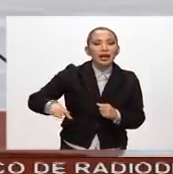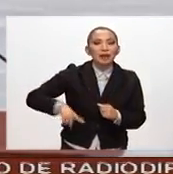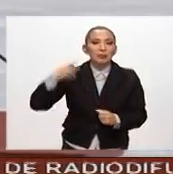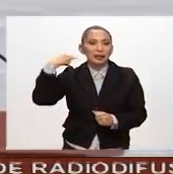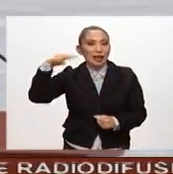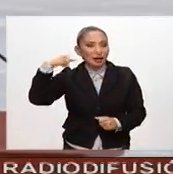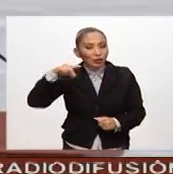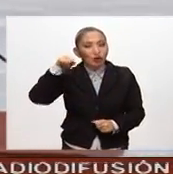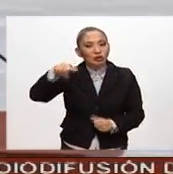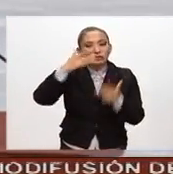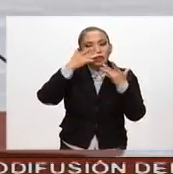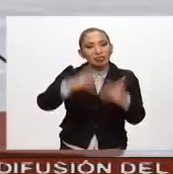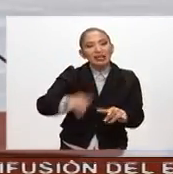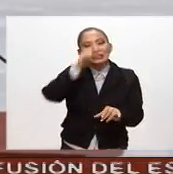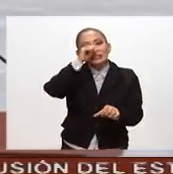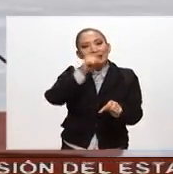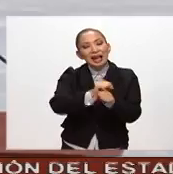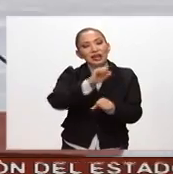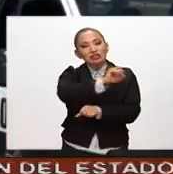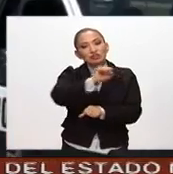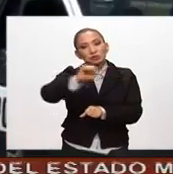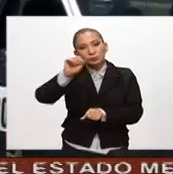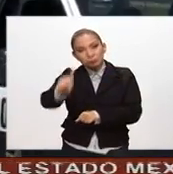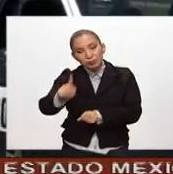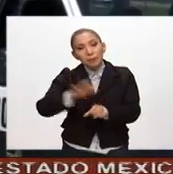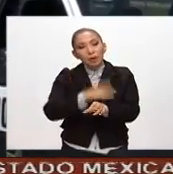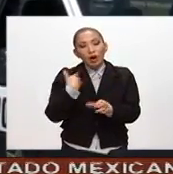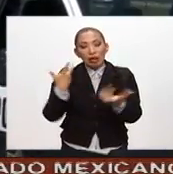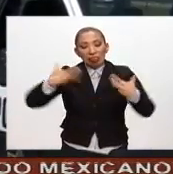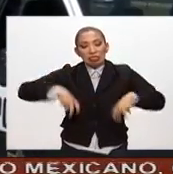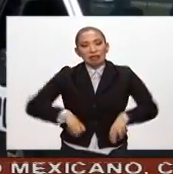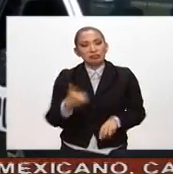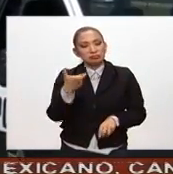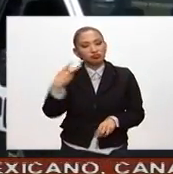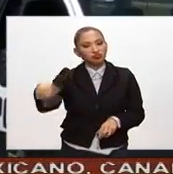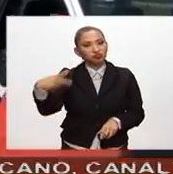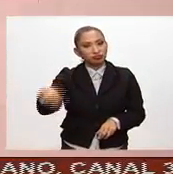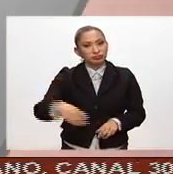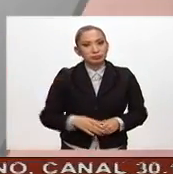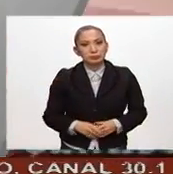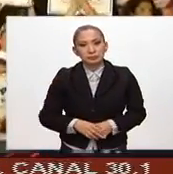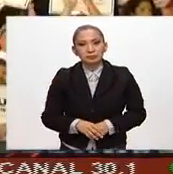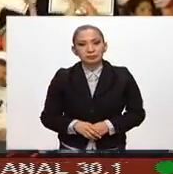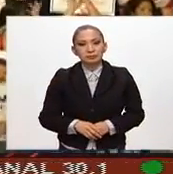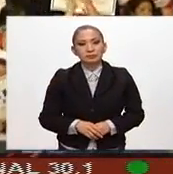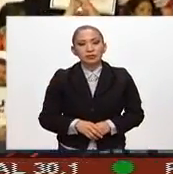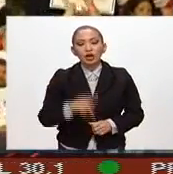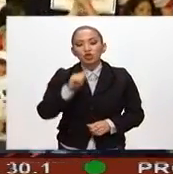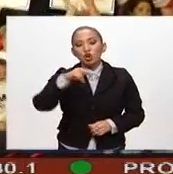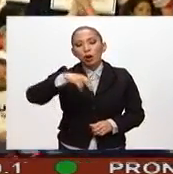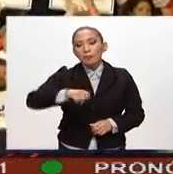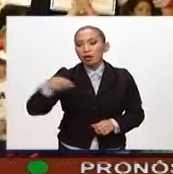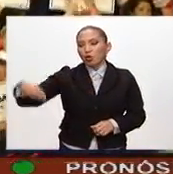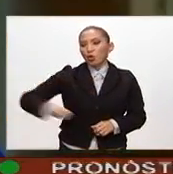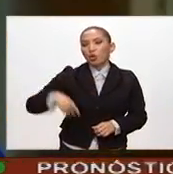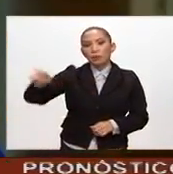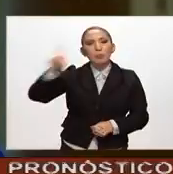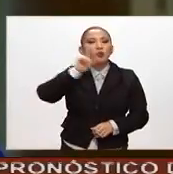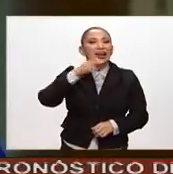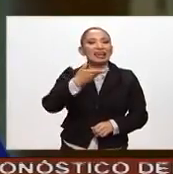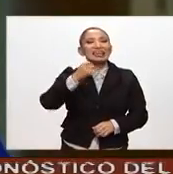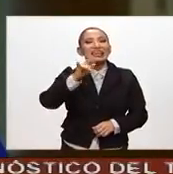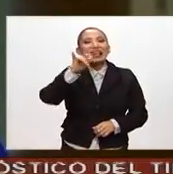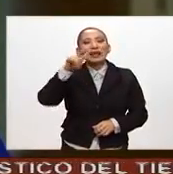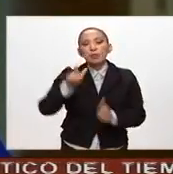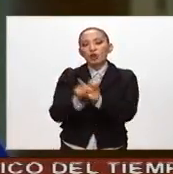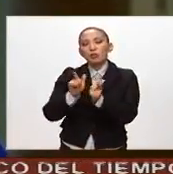de Veracruz, renuncia el secretario de Seguridad por enriquecimiento ilícito. Trump culpa a Hillary Clinton por